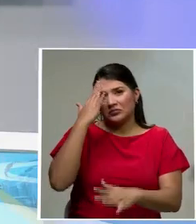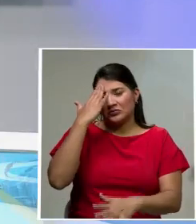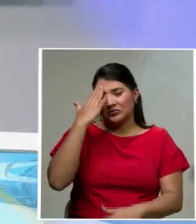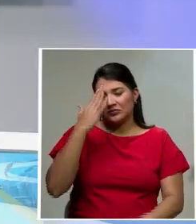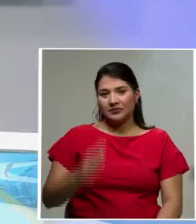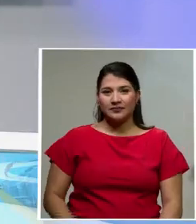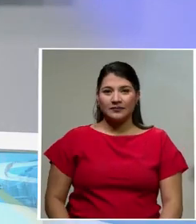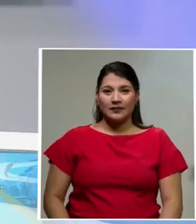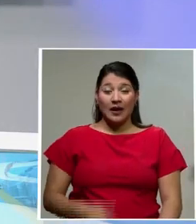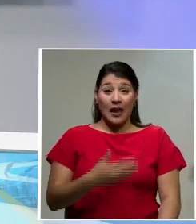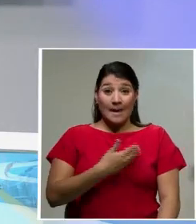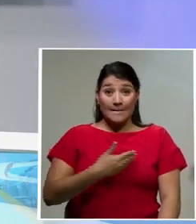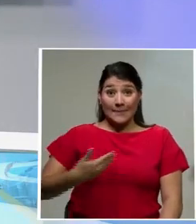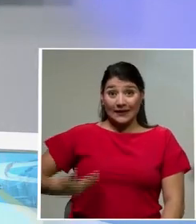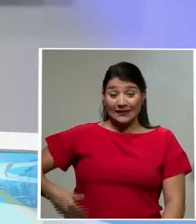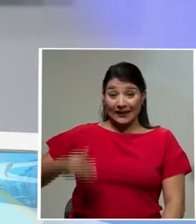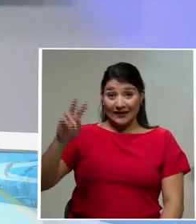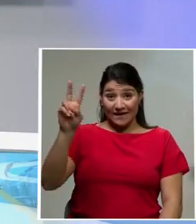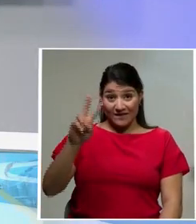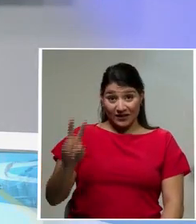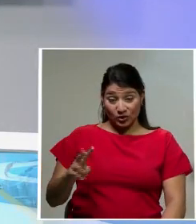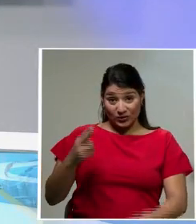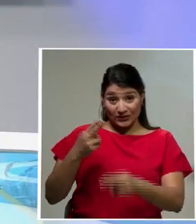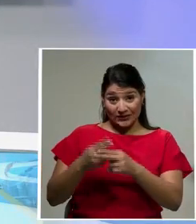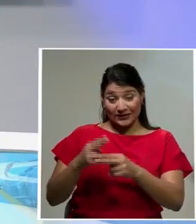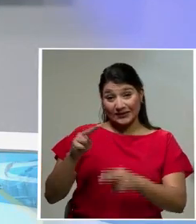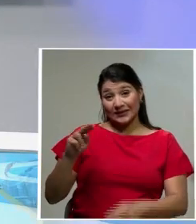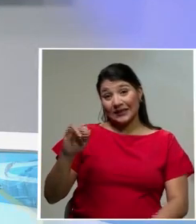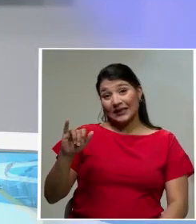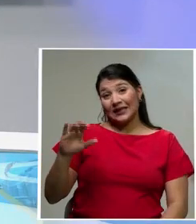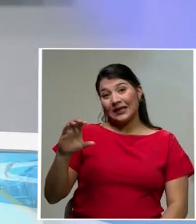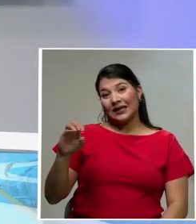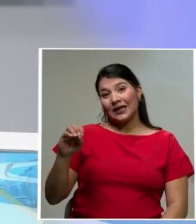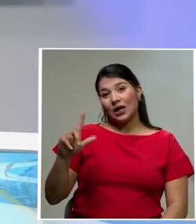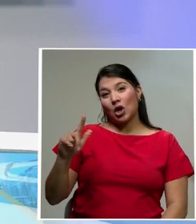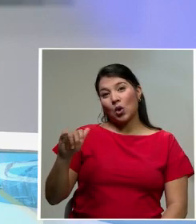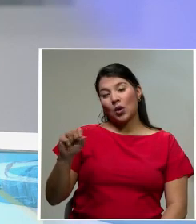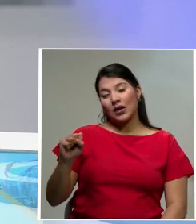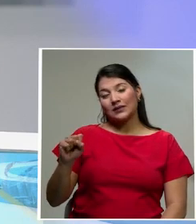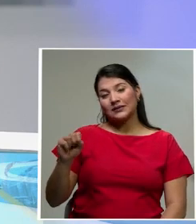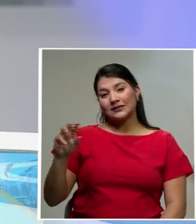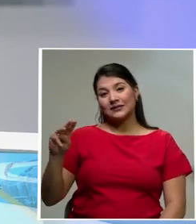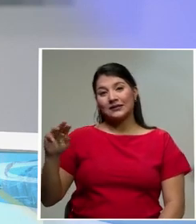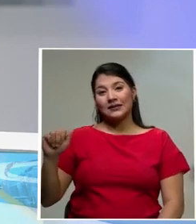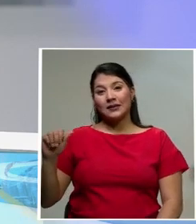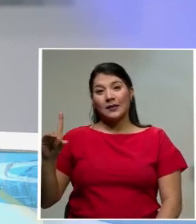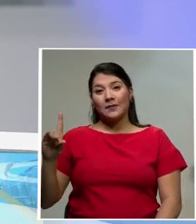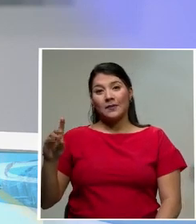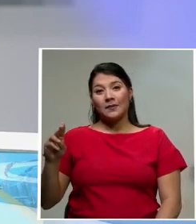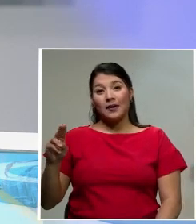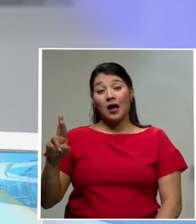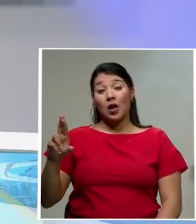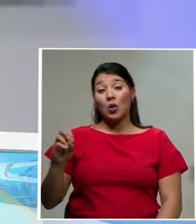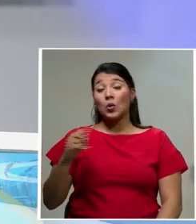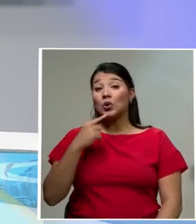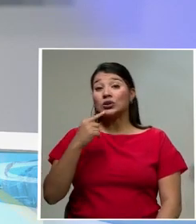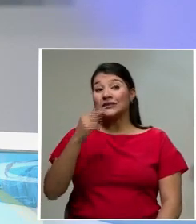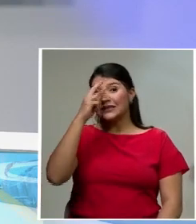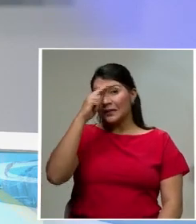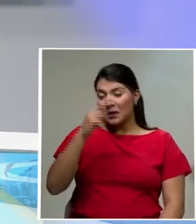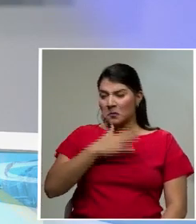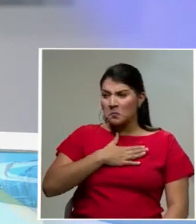El presidente de Venezuela, Nicolás Maduro, anunció que México se ha ofrecido a albergar el diálogo con la